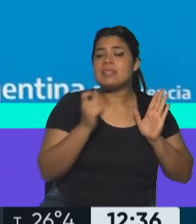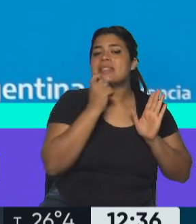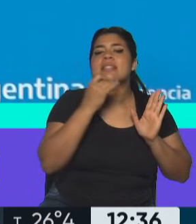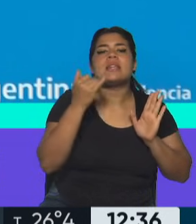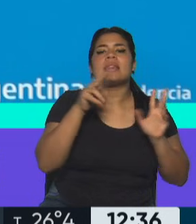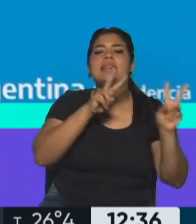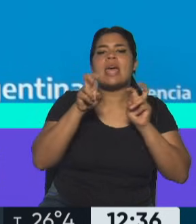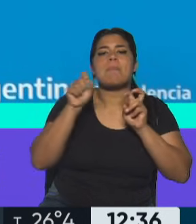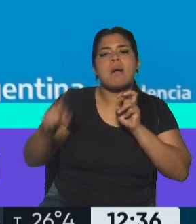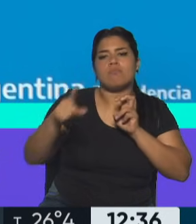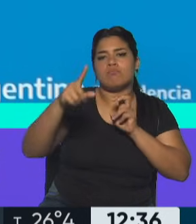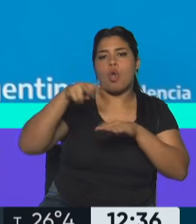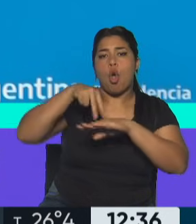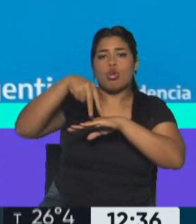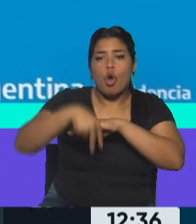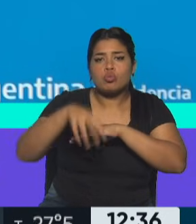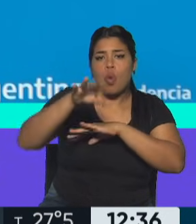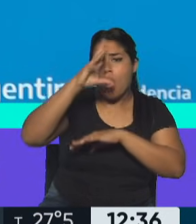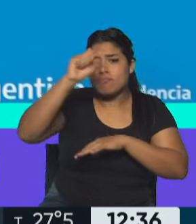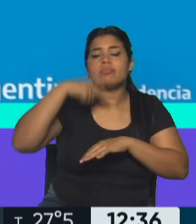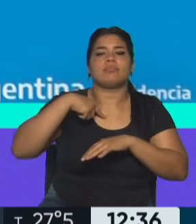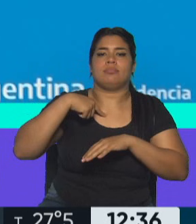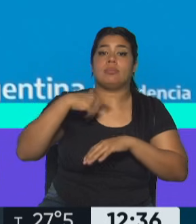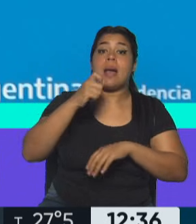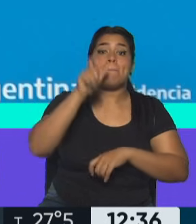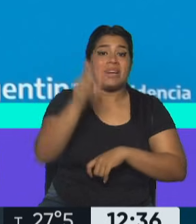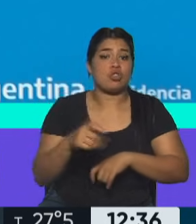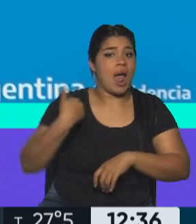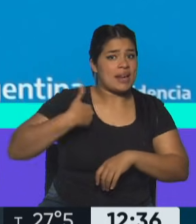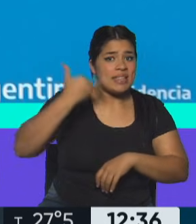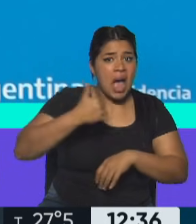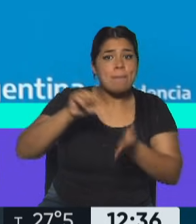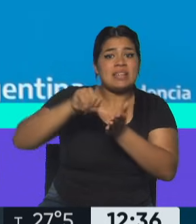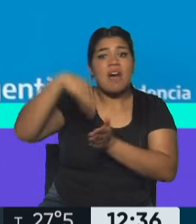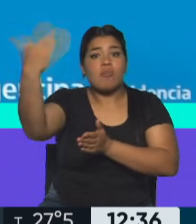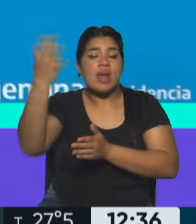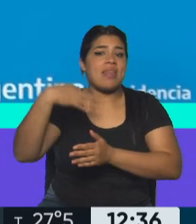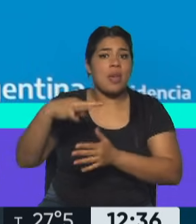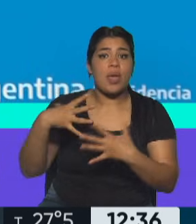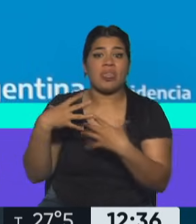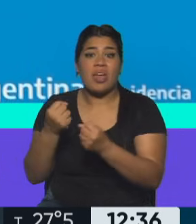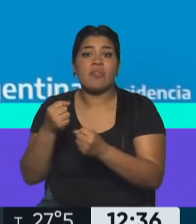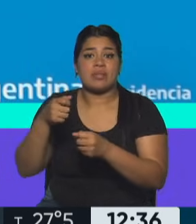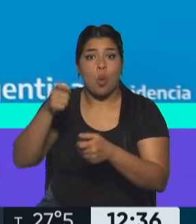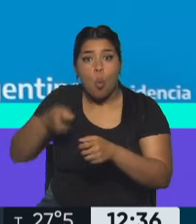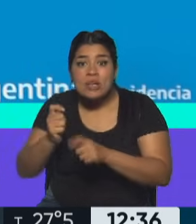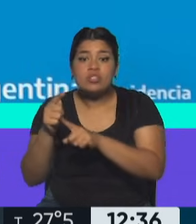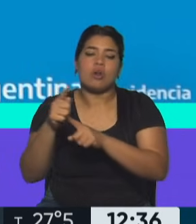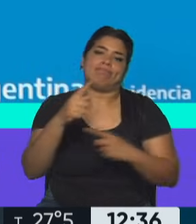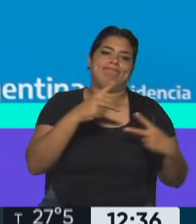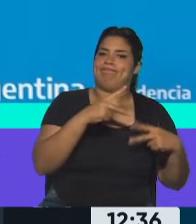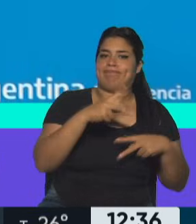de la Argentina en todo el país, que si hay un ciudadano argentino al que hay que garantizarle el derecho a la defensa, tiene que concurrir. No intervino,